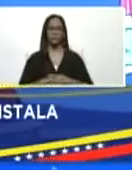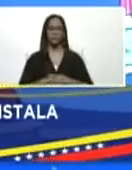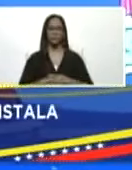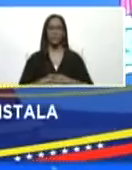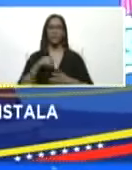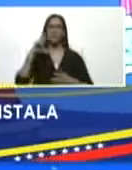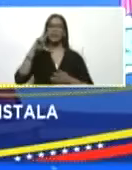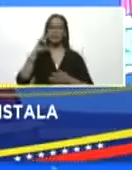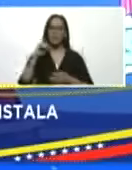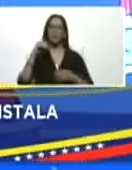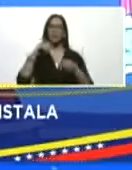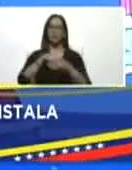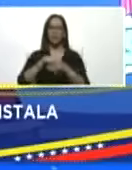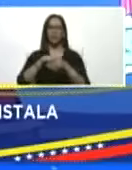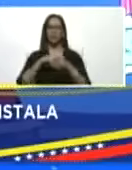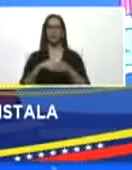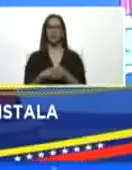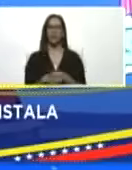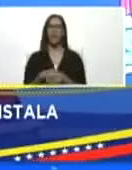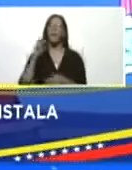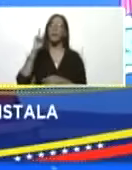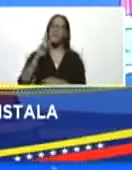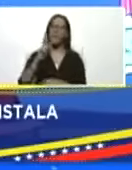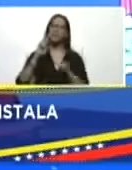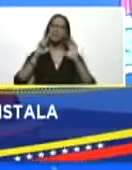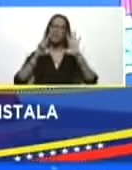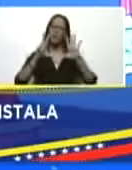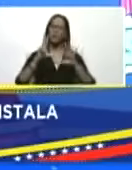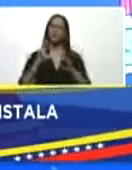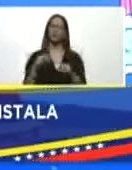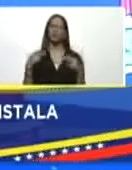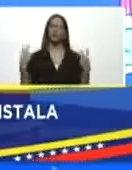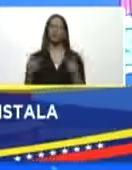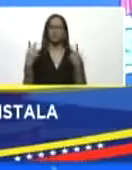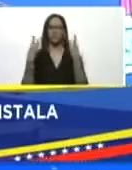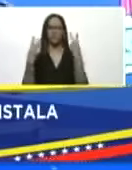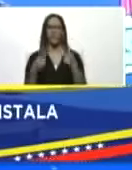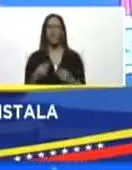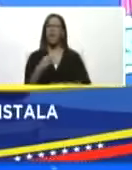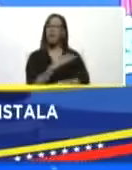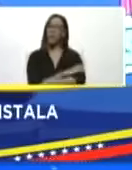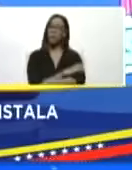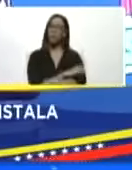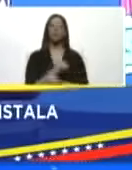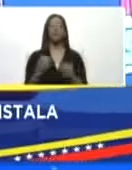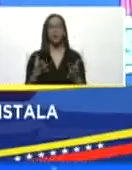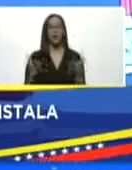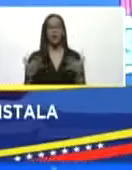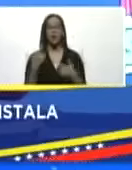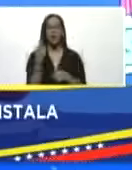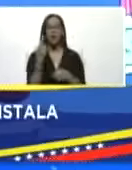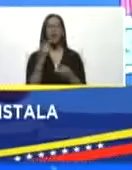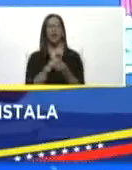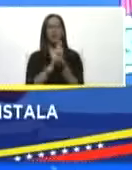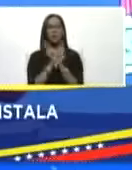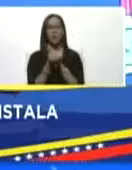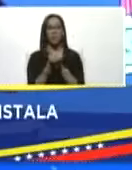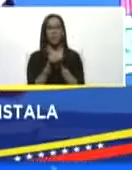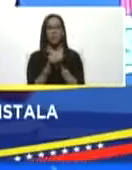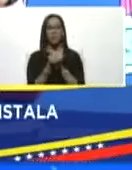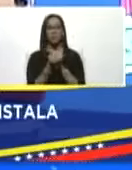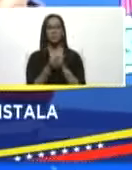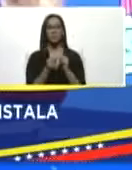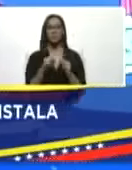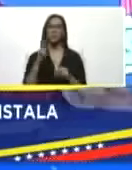30 elecciones, 28 triunfos. La oposición nos ganó una reforma